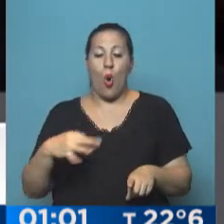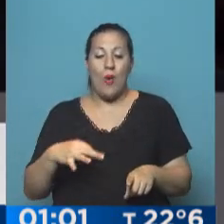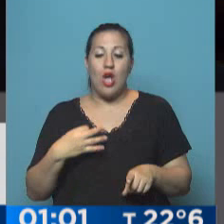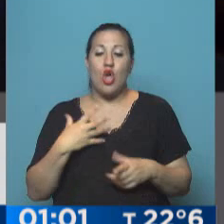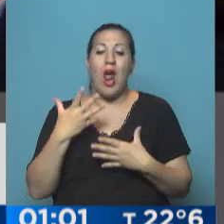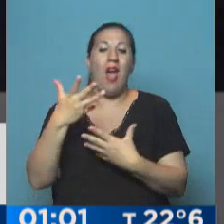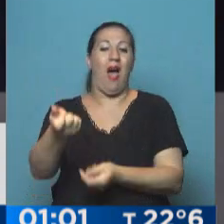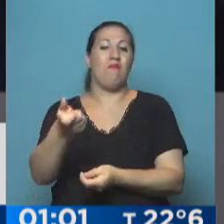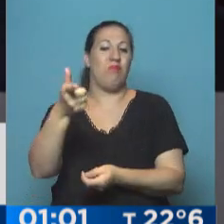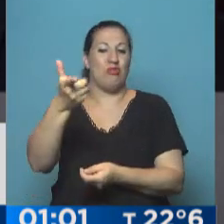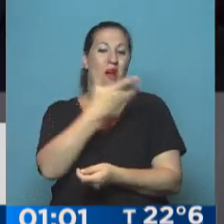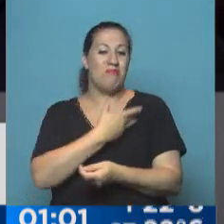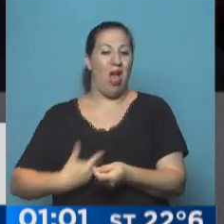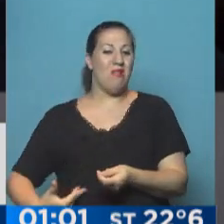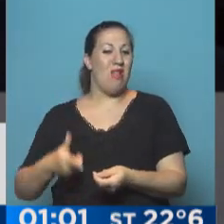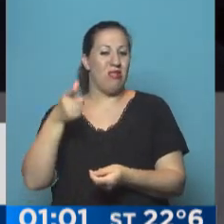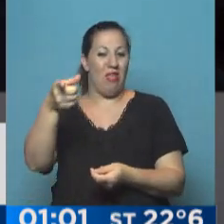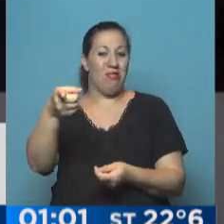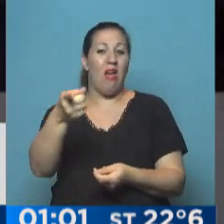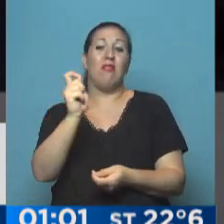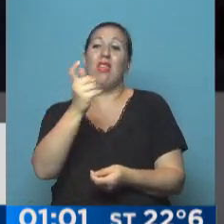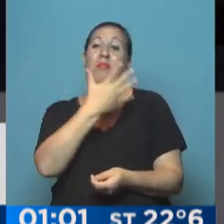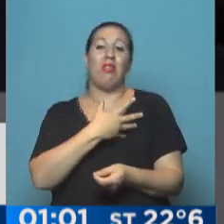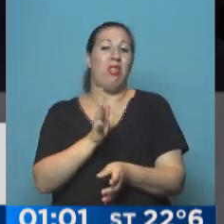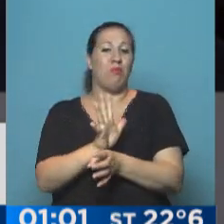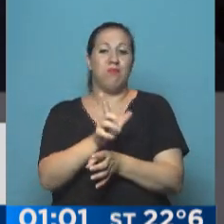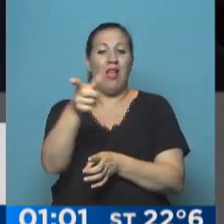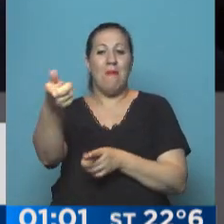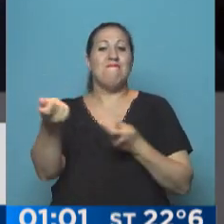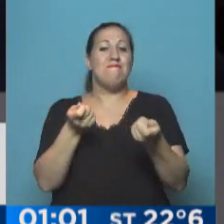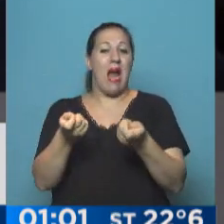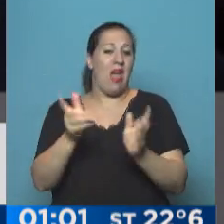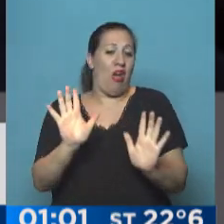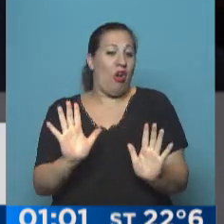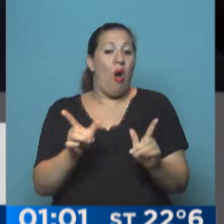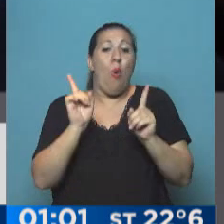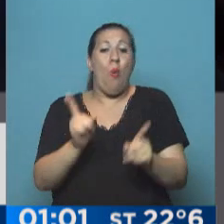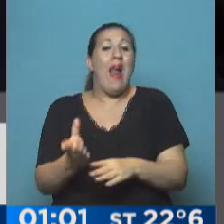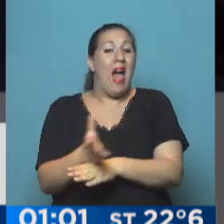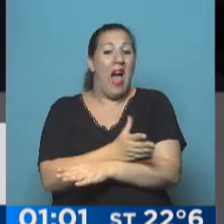con la Presidenta de la Nación, que es nuestra conductora. O sea, aunque deje el cargo